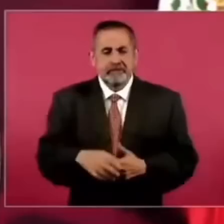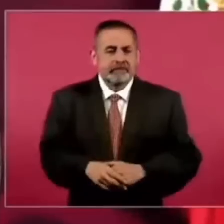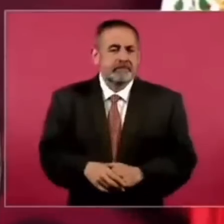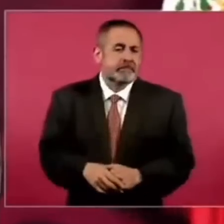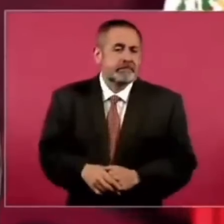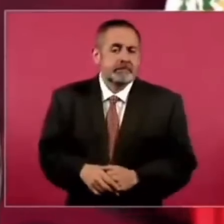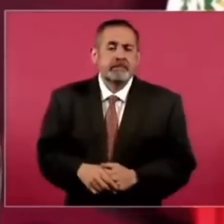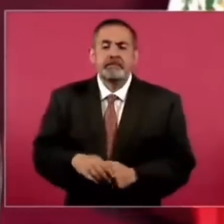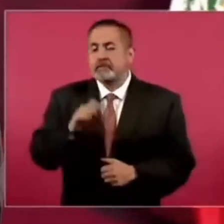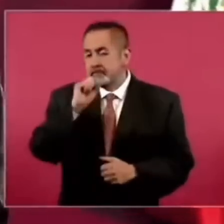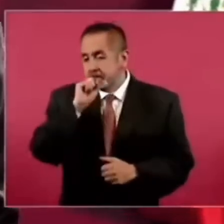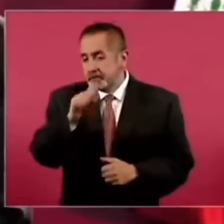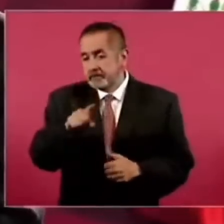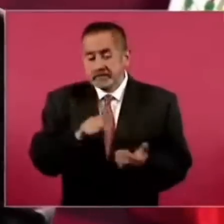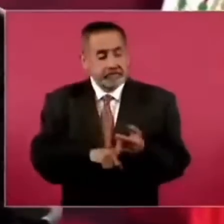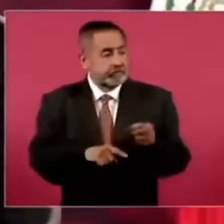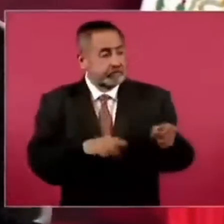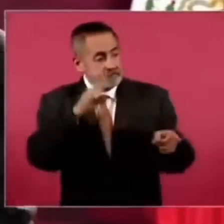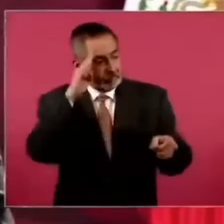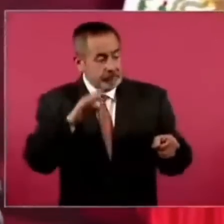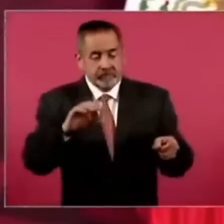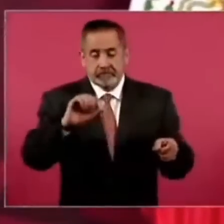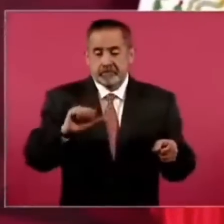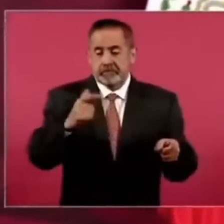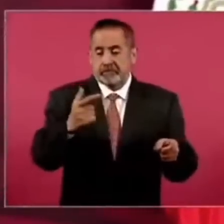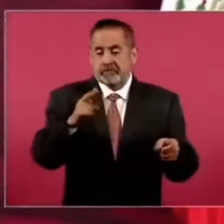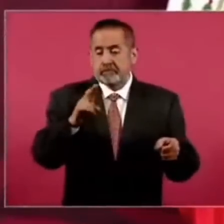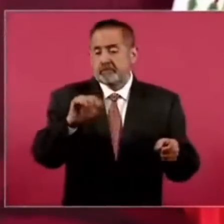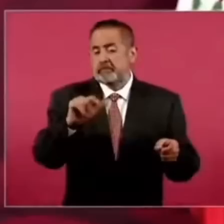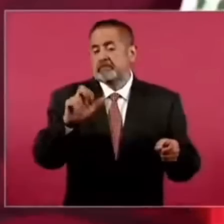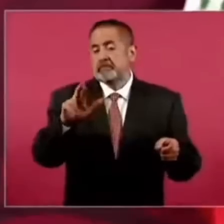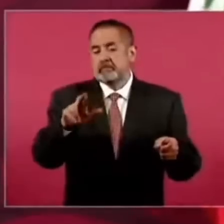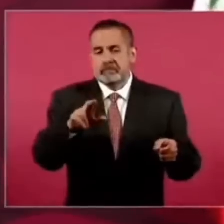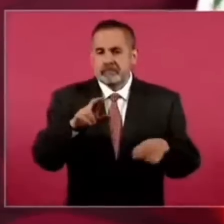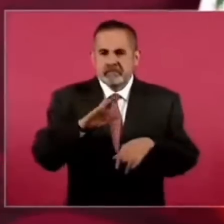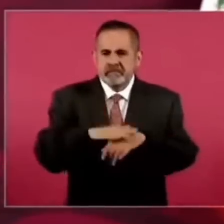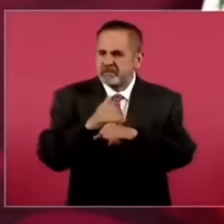al mismo tiempo que este señor Aguilar, porque eso nos los informó el